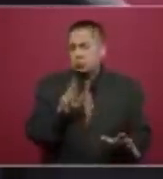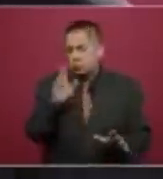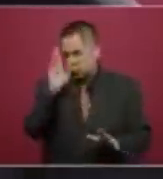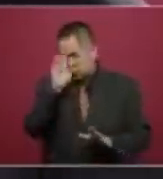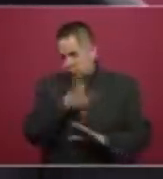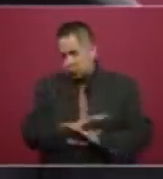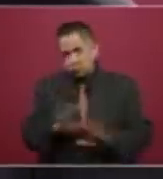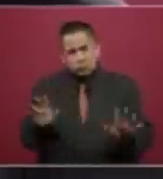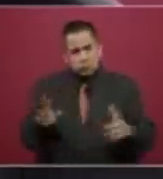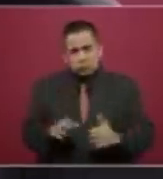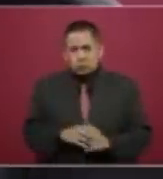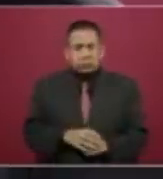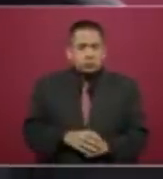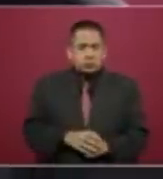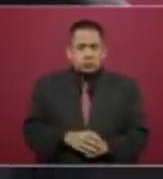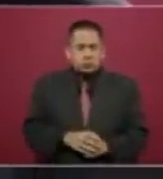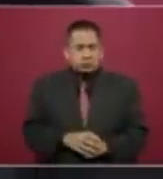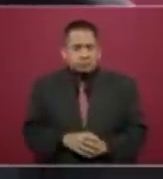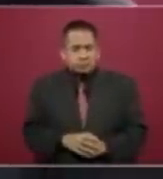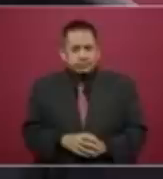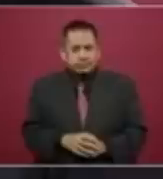Y